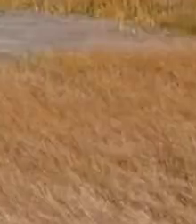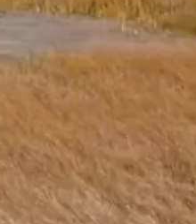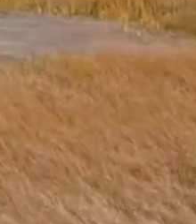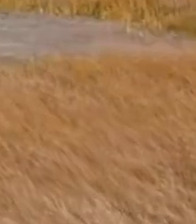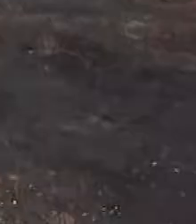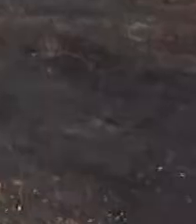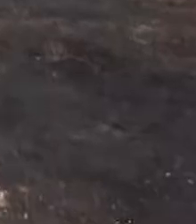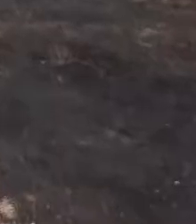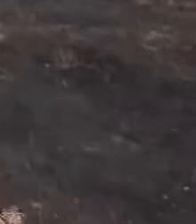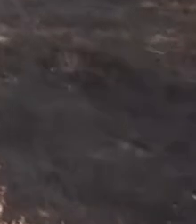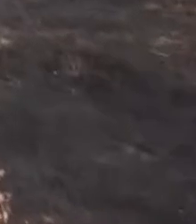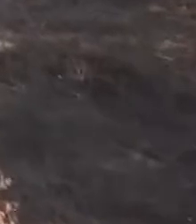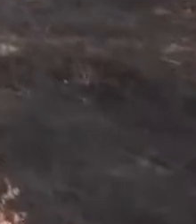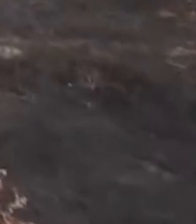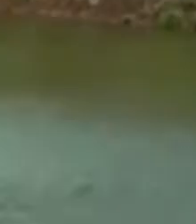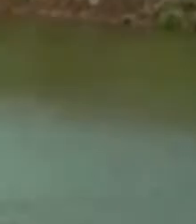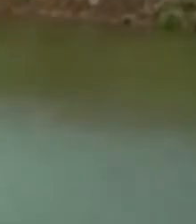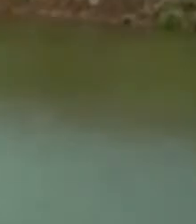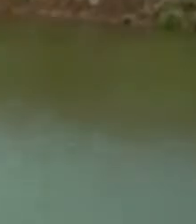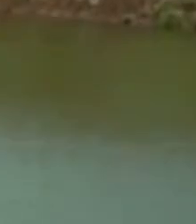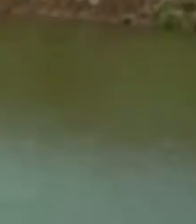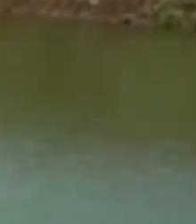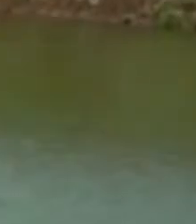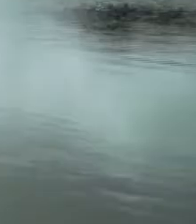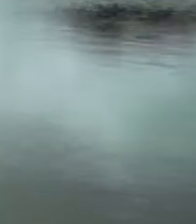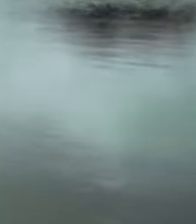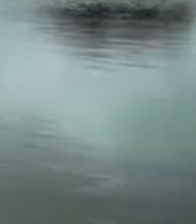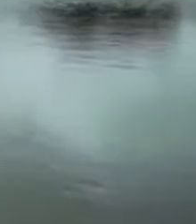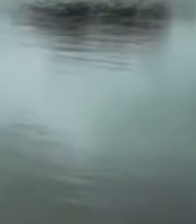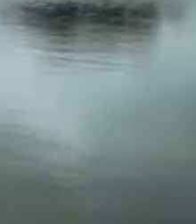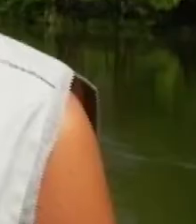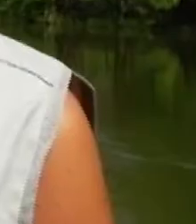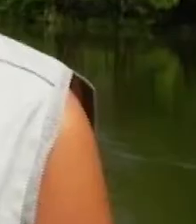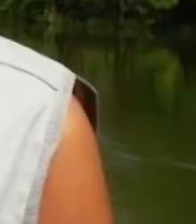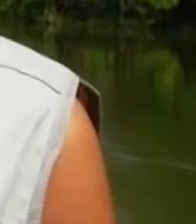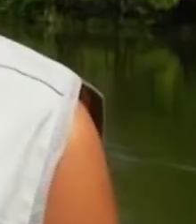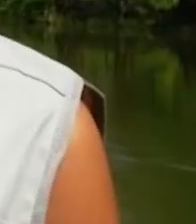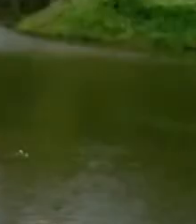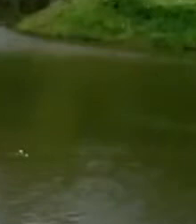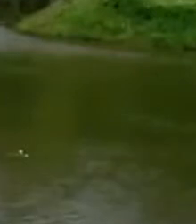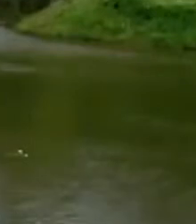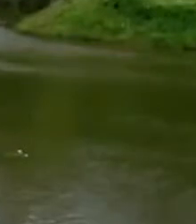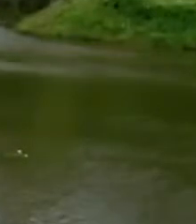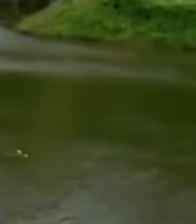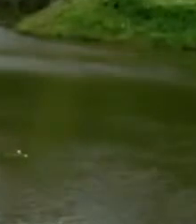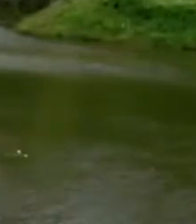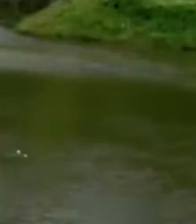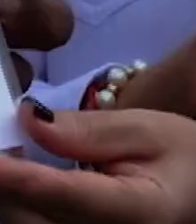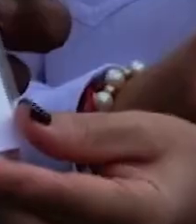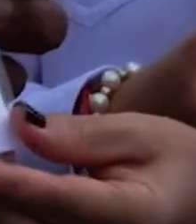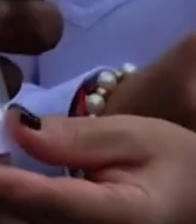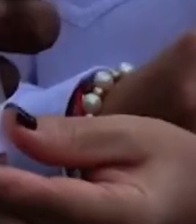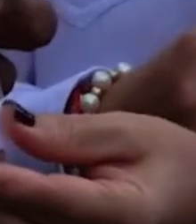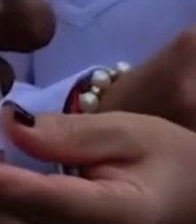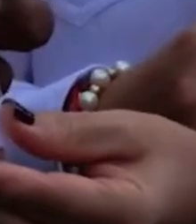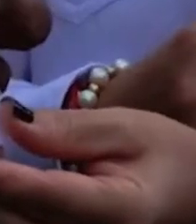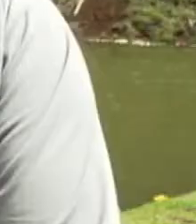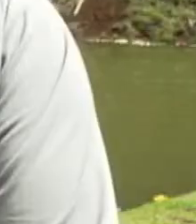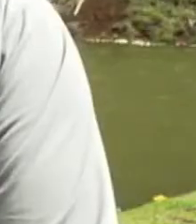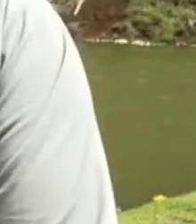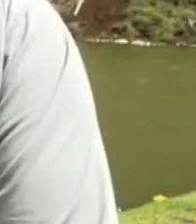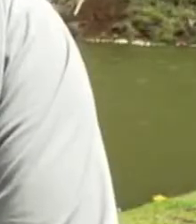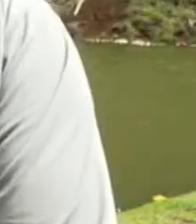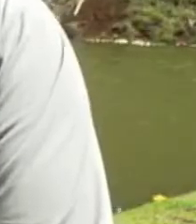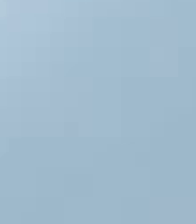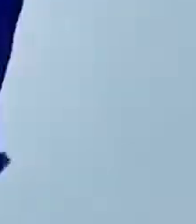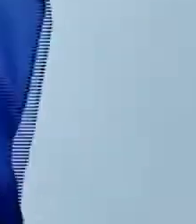por la escasez de agua. Ante ello, el Instituto de Desarrollo Rural, INDER, en alianza estratégica con el Ministerio de Ambiente, AIDER